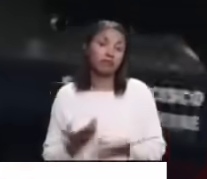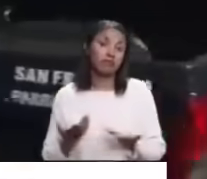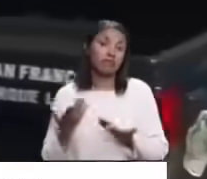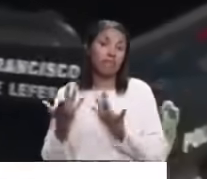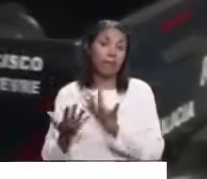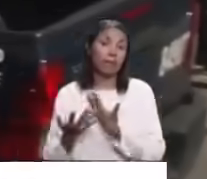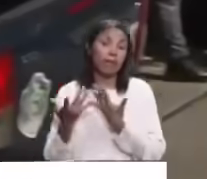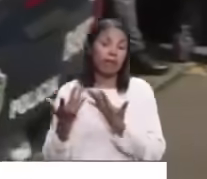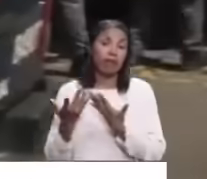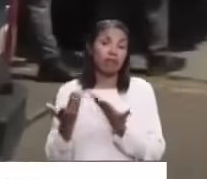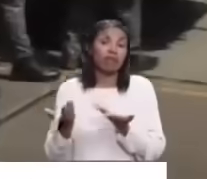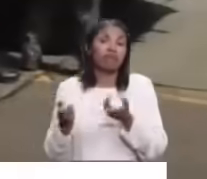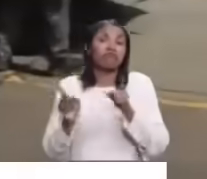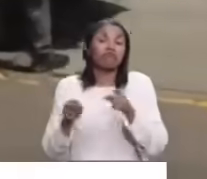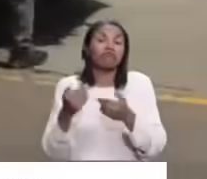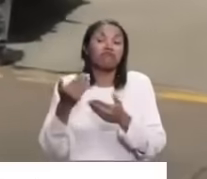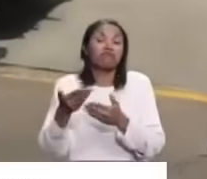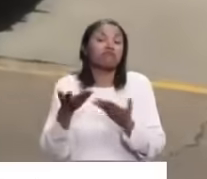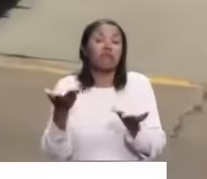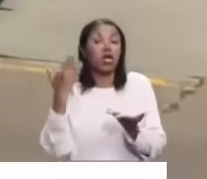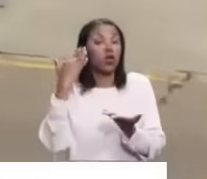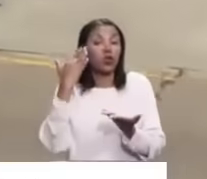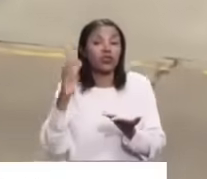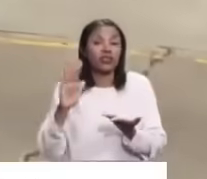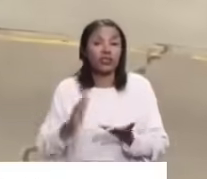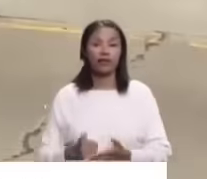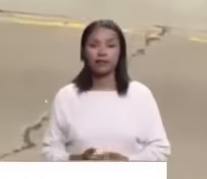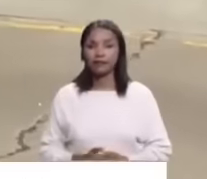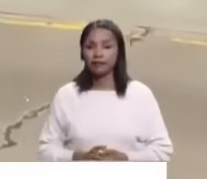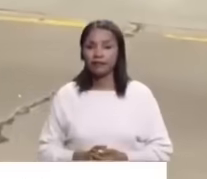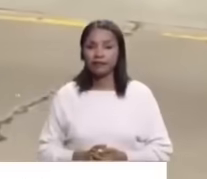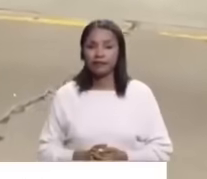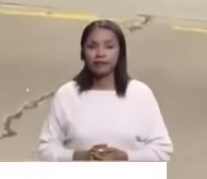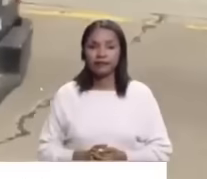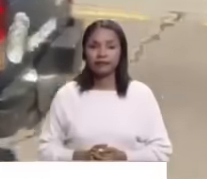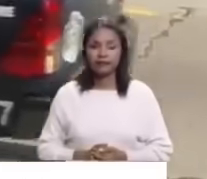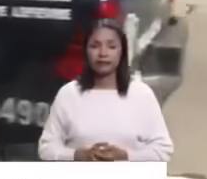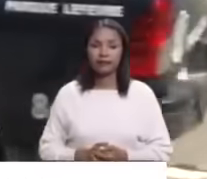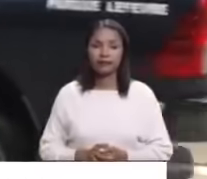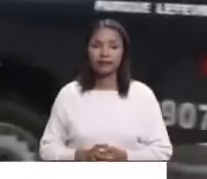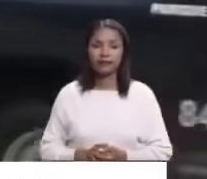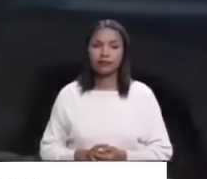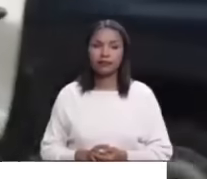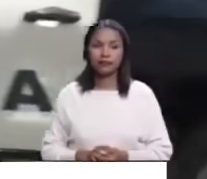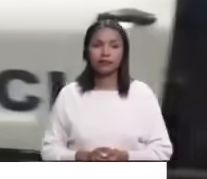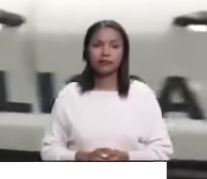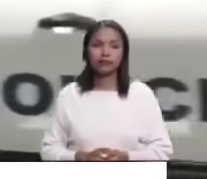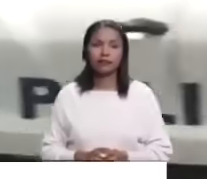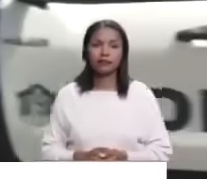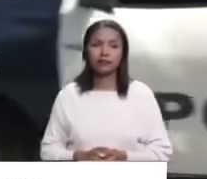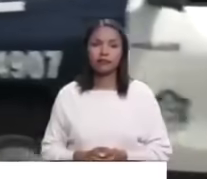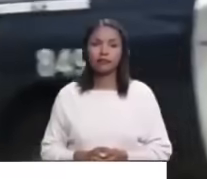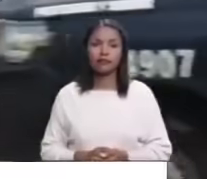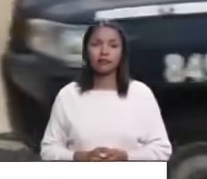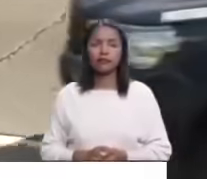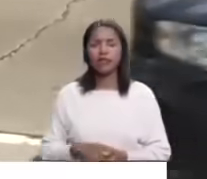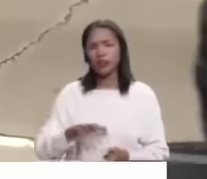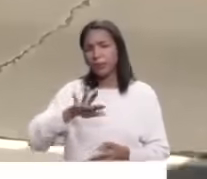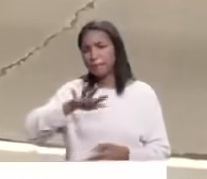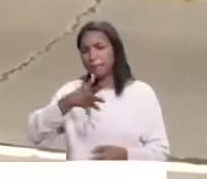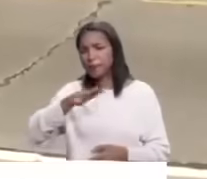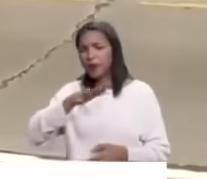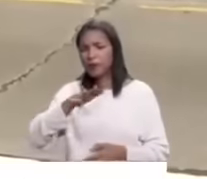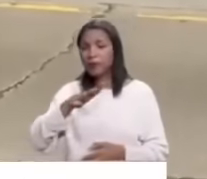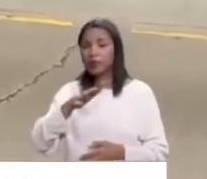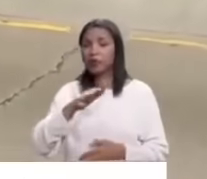dé la orden para ingresar al vehículo. Ya se ha desalojado un poco también, Maciel, personas del